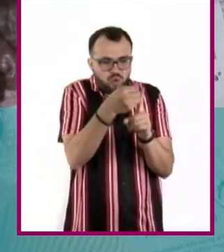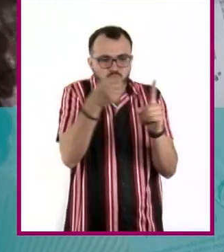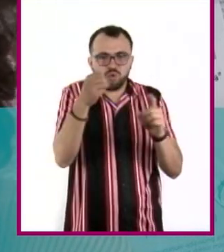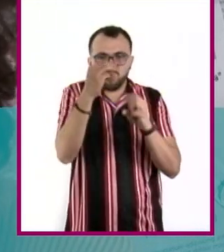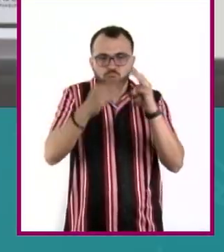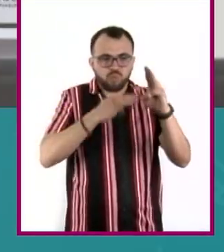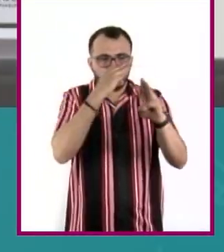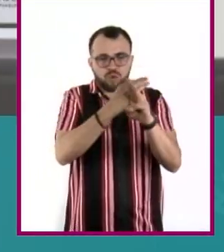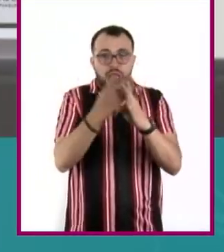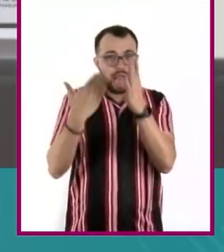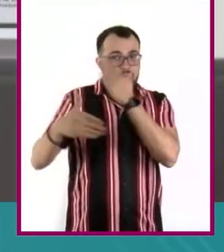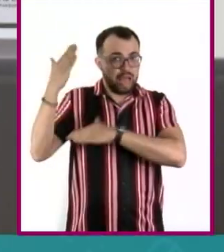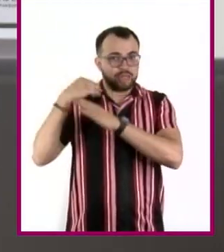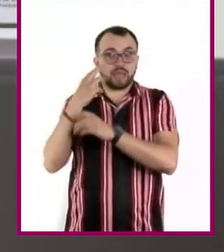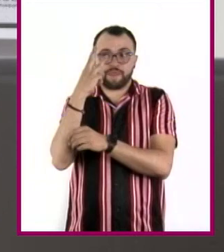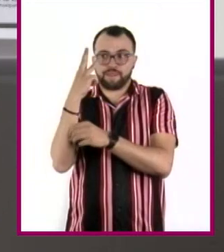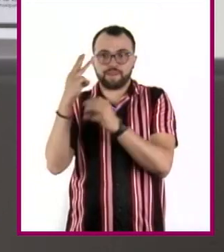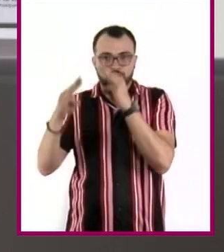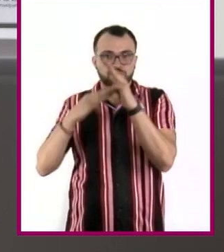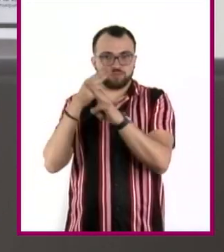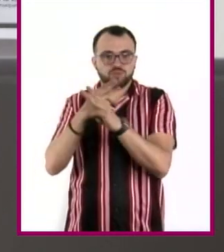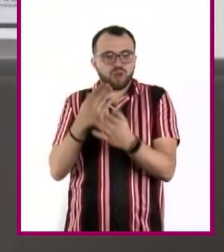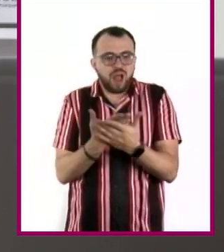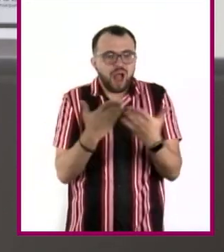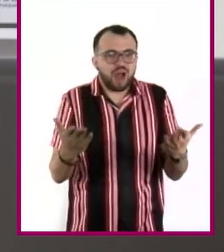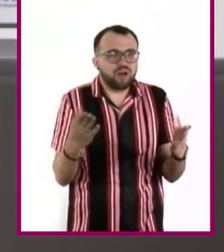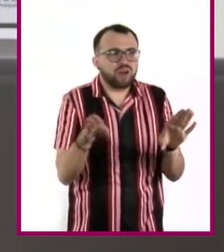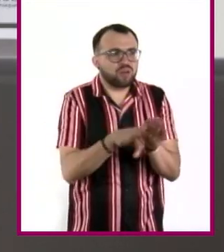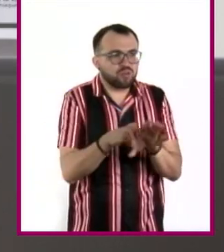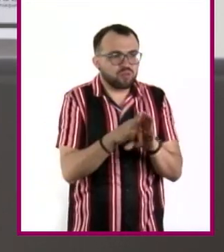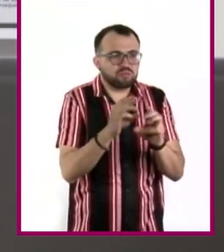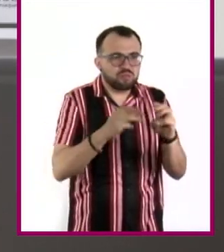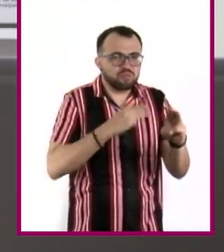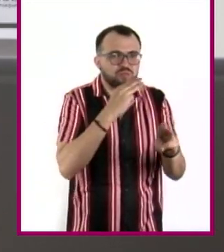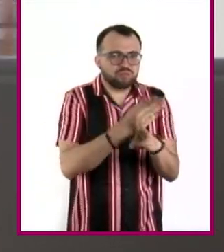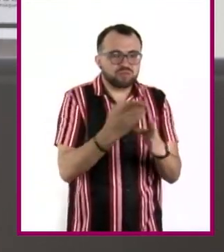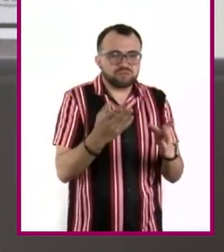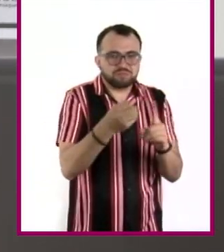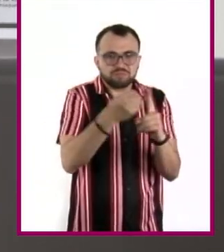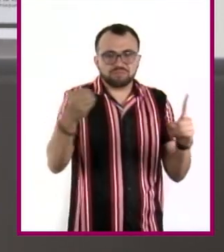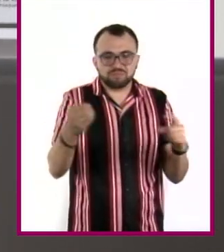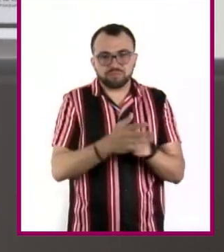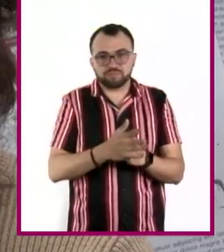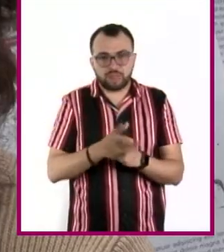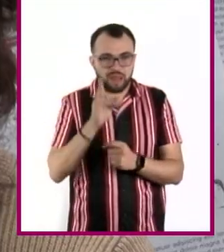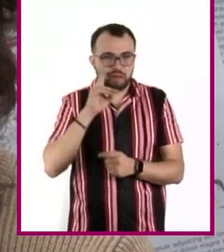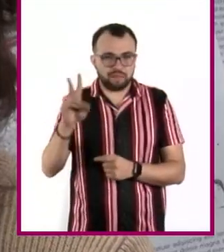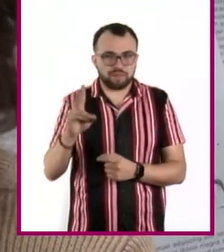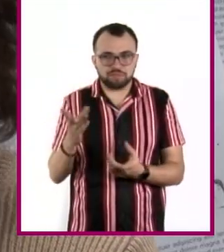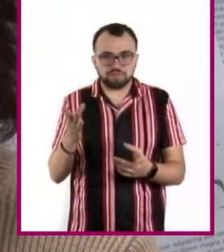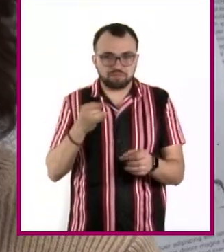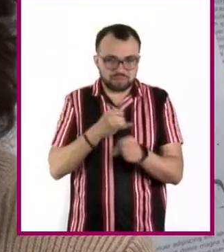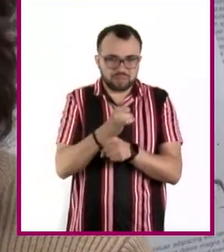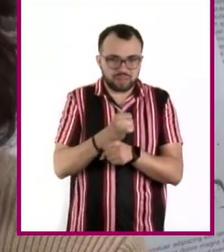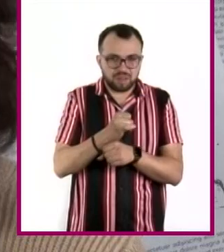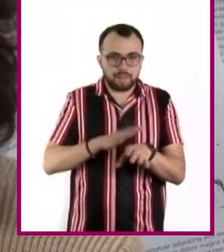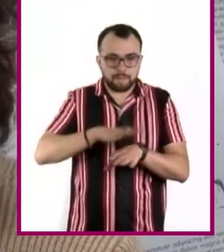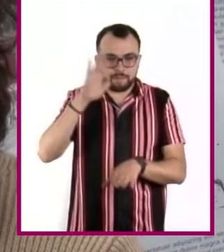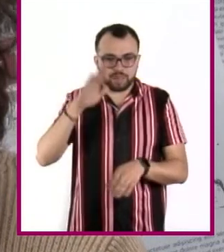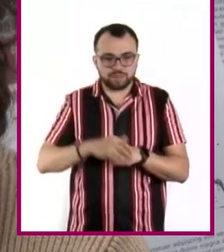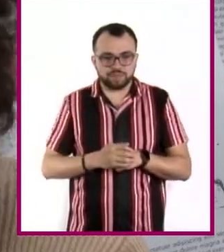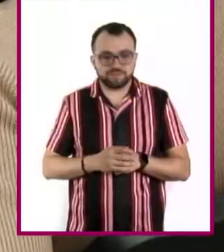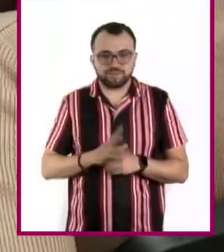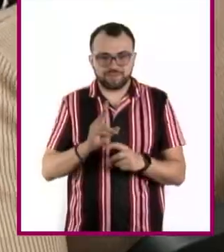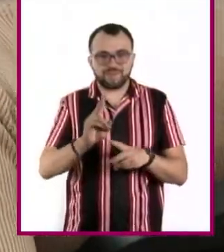es en tres mundos? ¡Wow! Pues es justo eso lo que hay que seguir indagando. Mientras, mandemos esto a Mireya, ¿te parece? Claro,